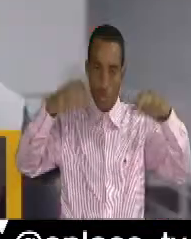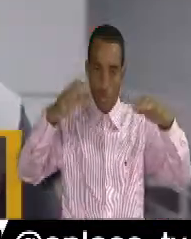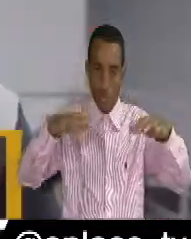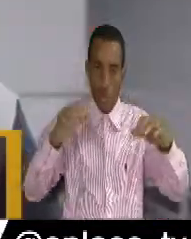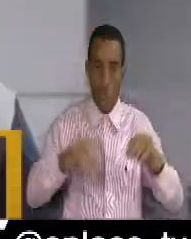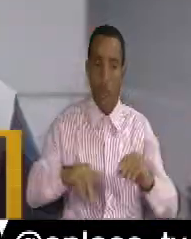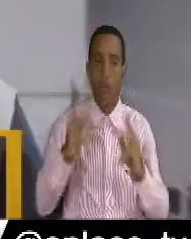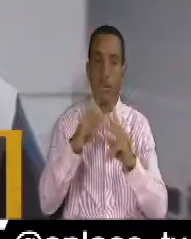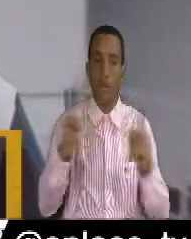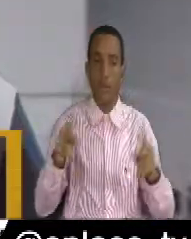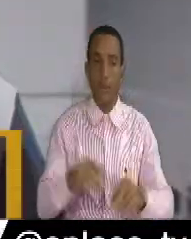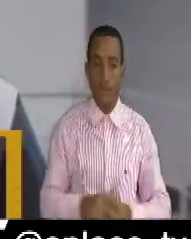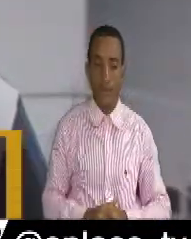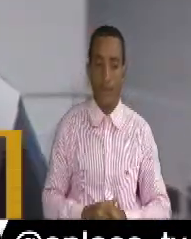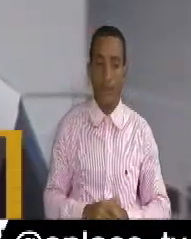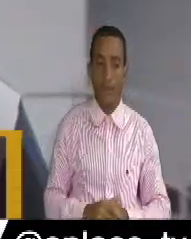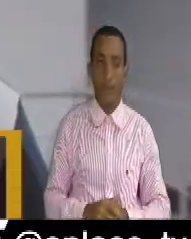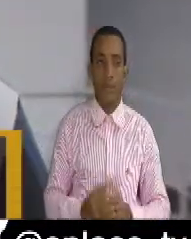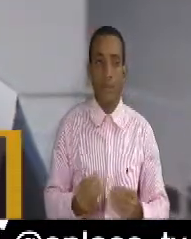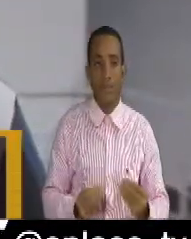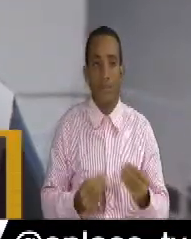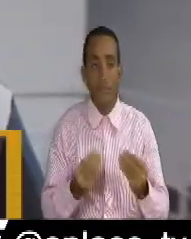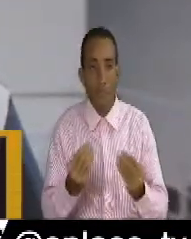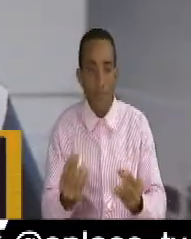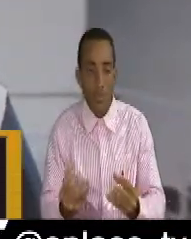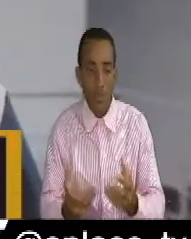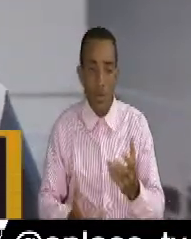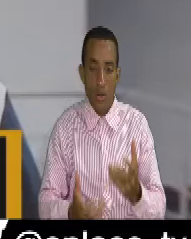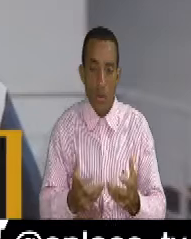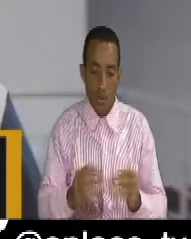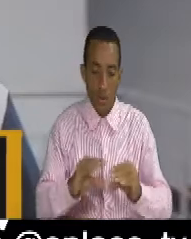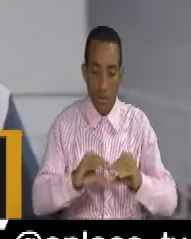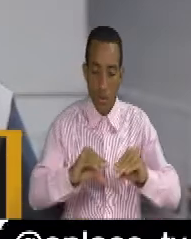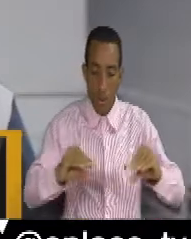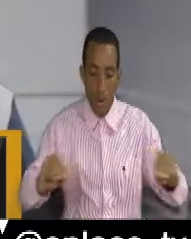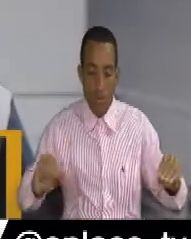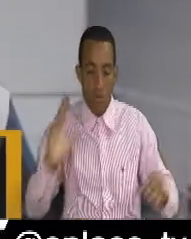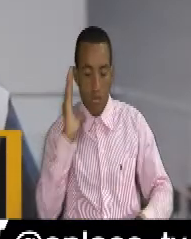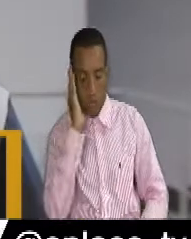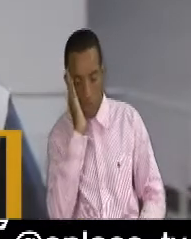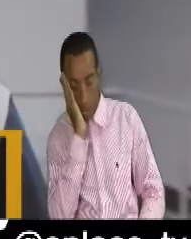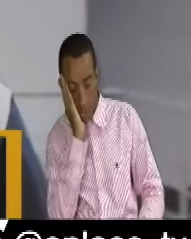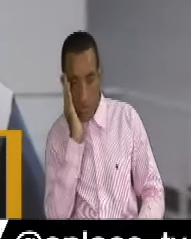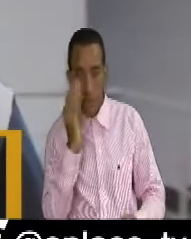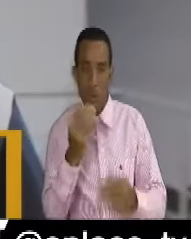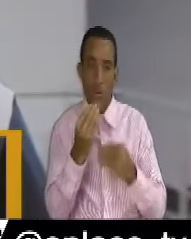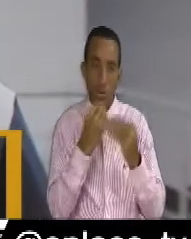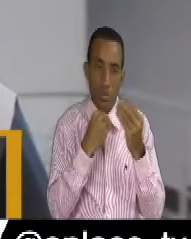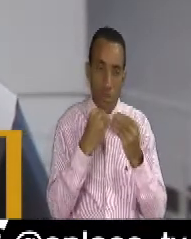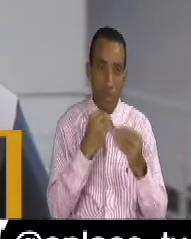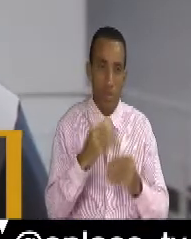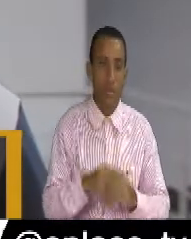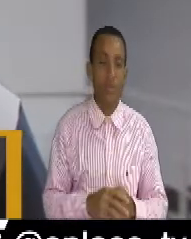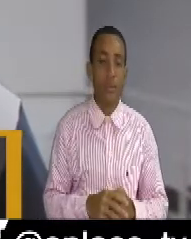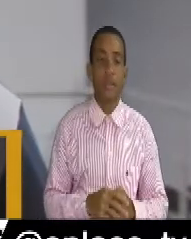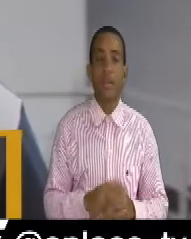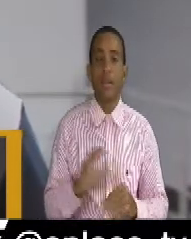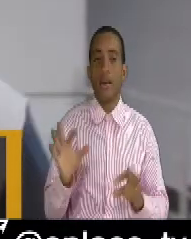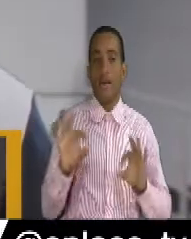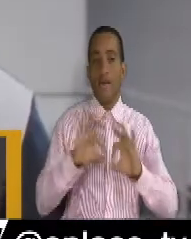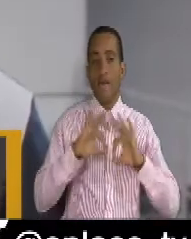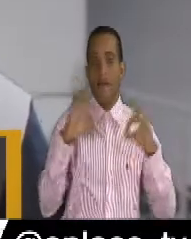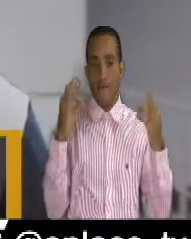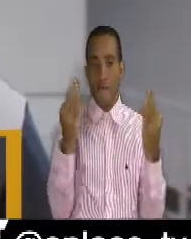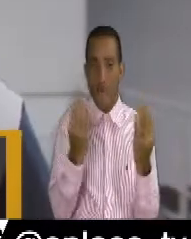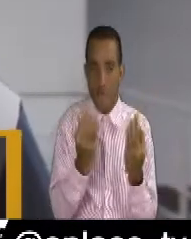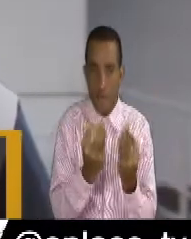personas. Hicimos la entrega allí de kits de cocina, de colchonetas, de mercados también para estas familias